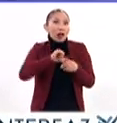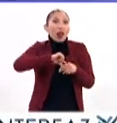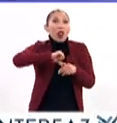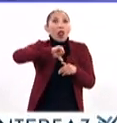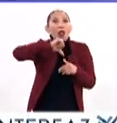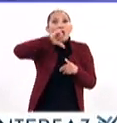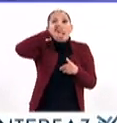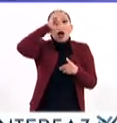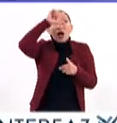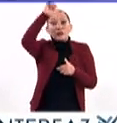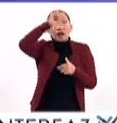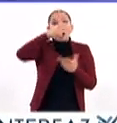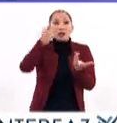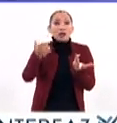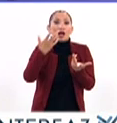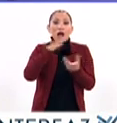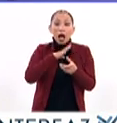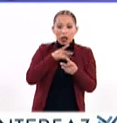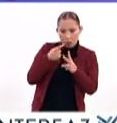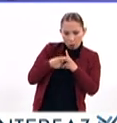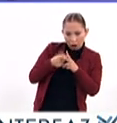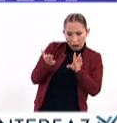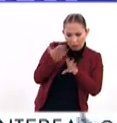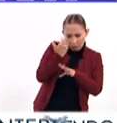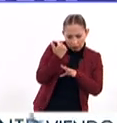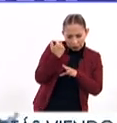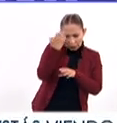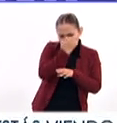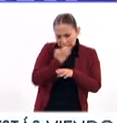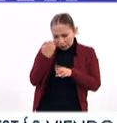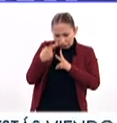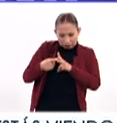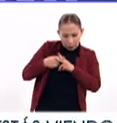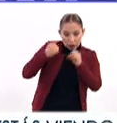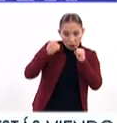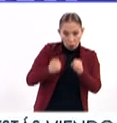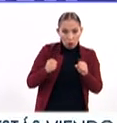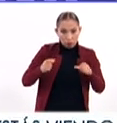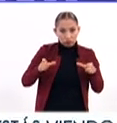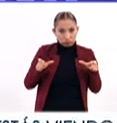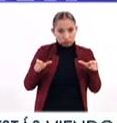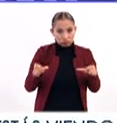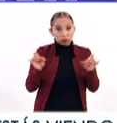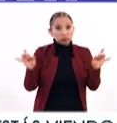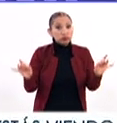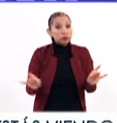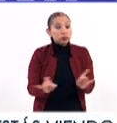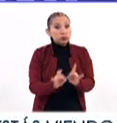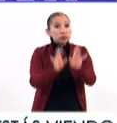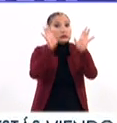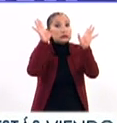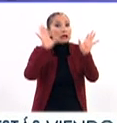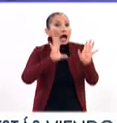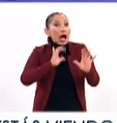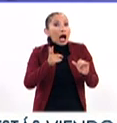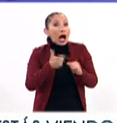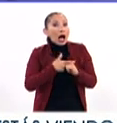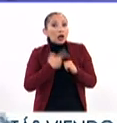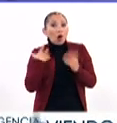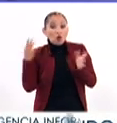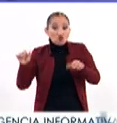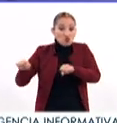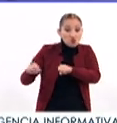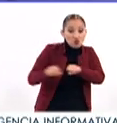hasta bandera de ese tamaño si no tiene un cálculo totalmente preciso que garantice que en caso fortuito de que se vaya a juntar